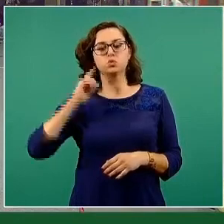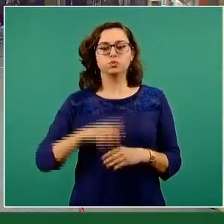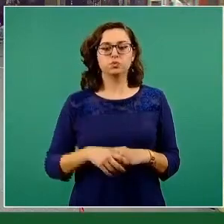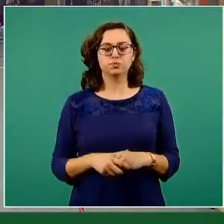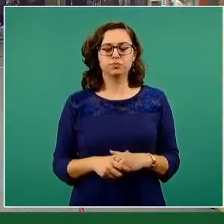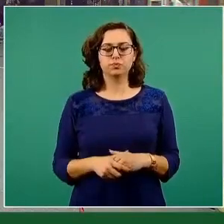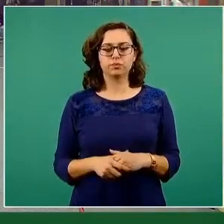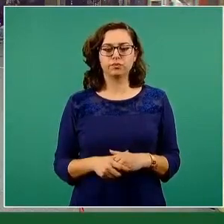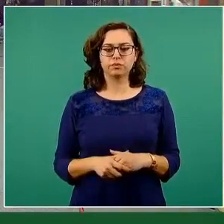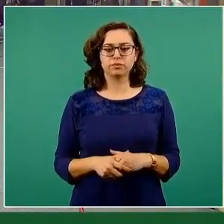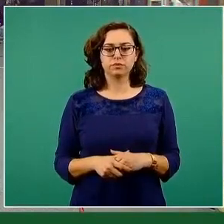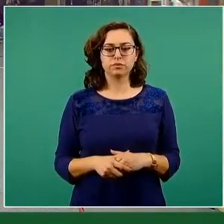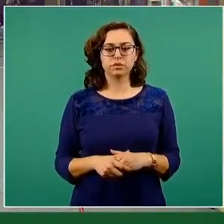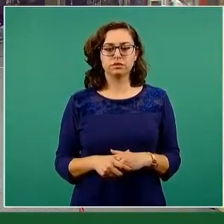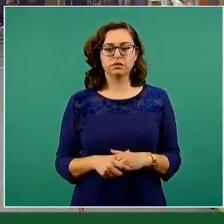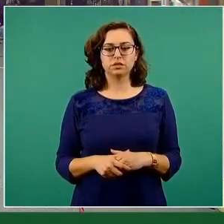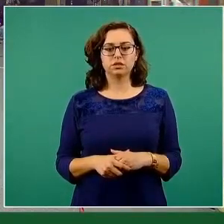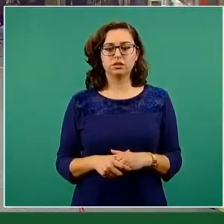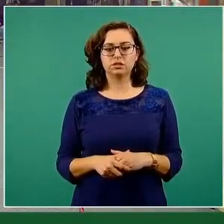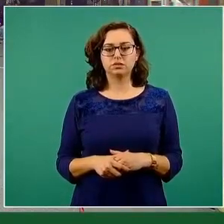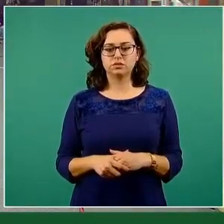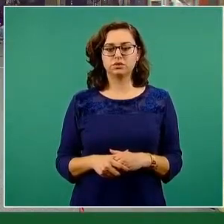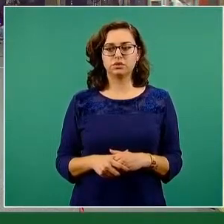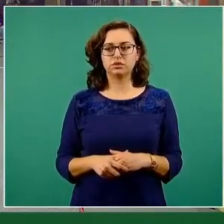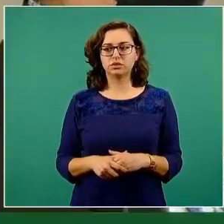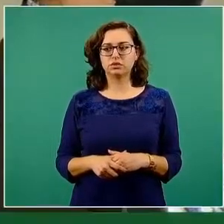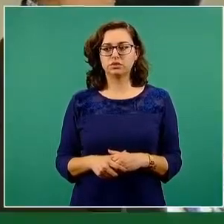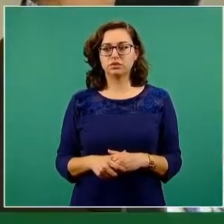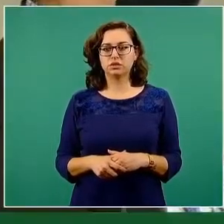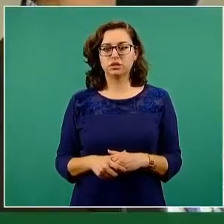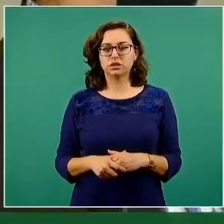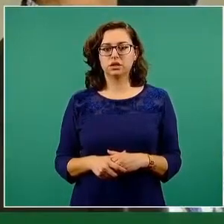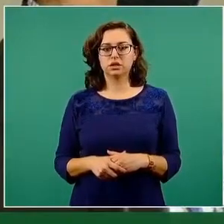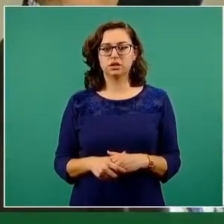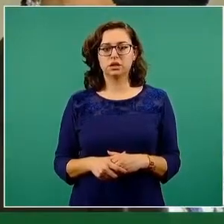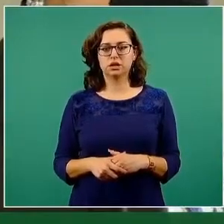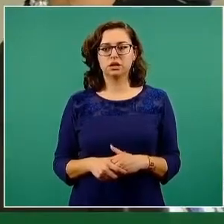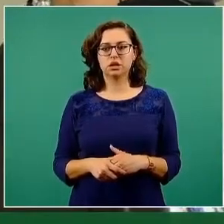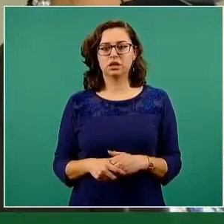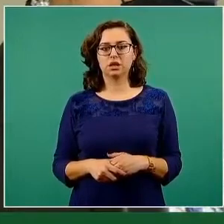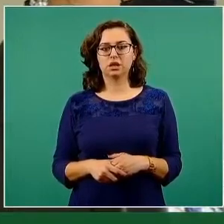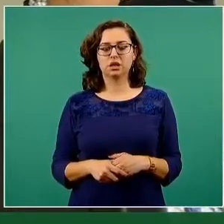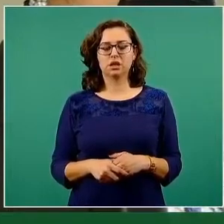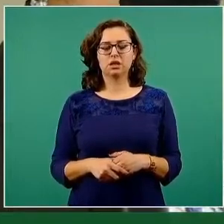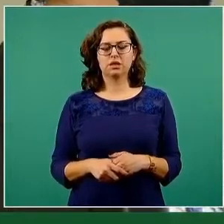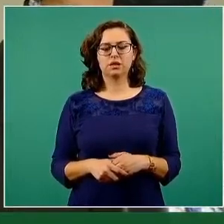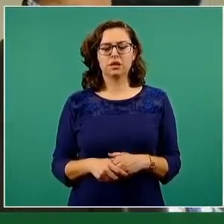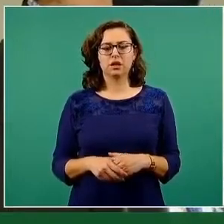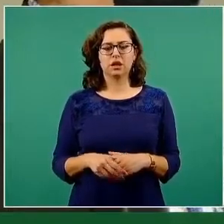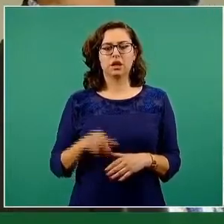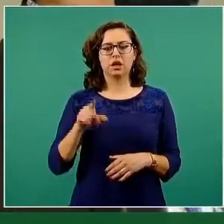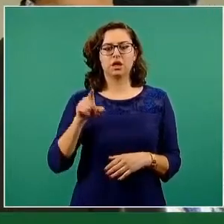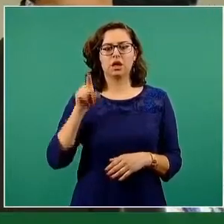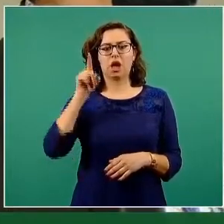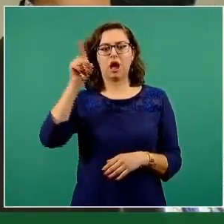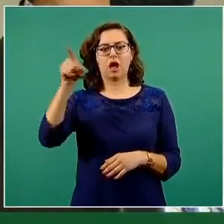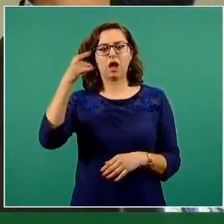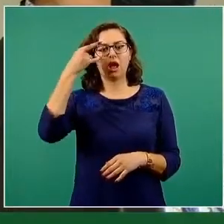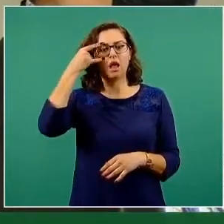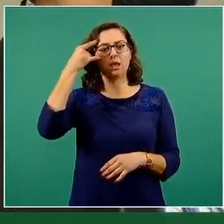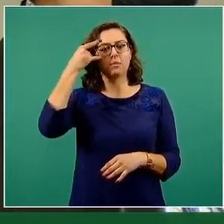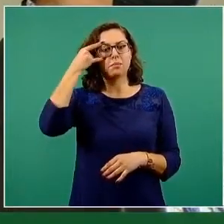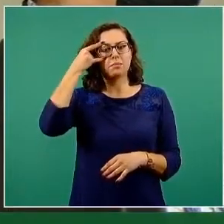en las preguntas de la gente sobre las medidas de regreso a clases, en Campeche ayer cerró una